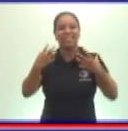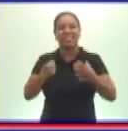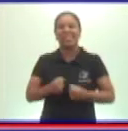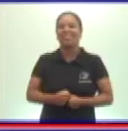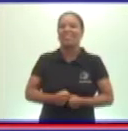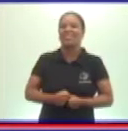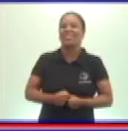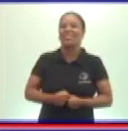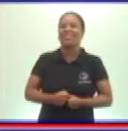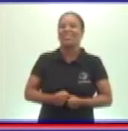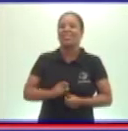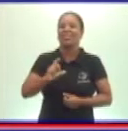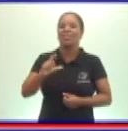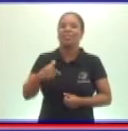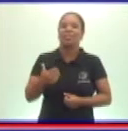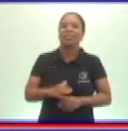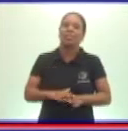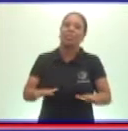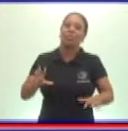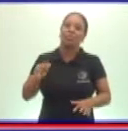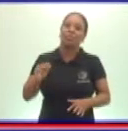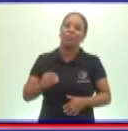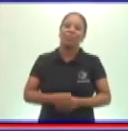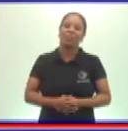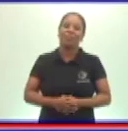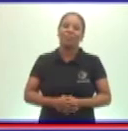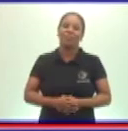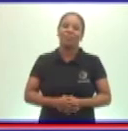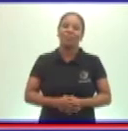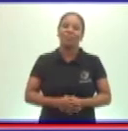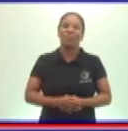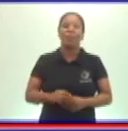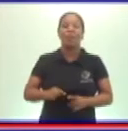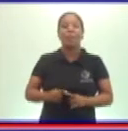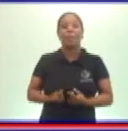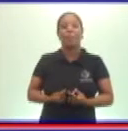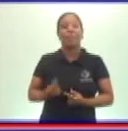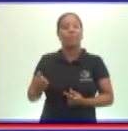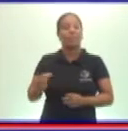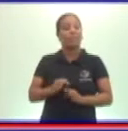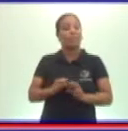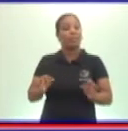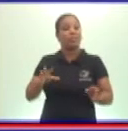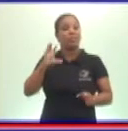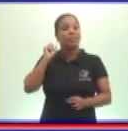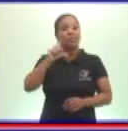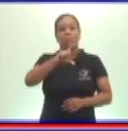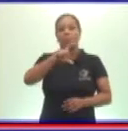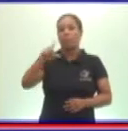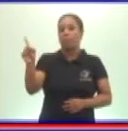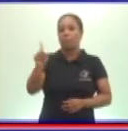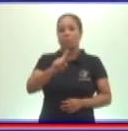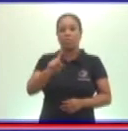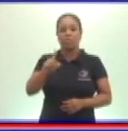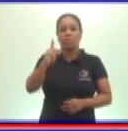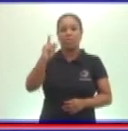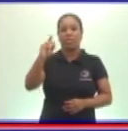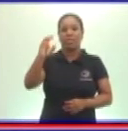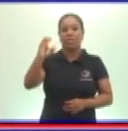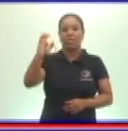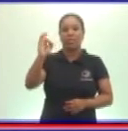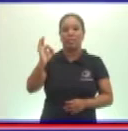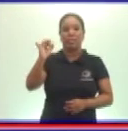hemos abordado. Pero para ello, sencillamente entender que los conceptos no son definición. ¿Qué son los